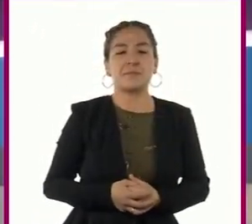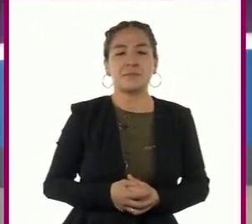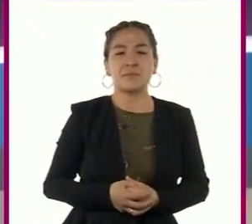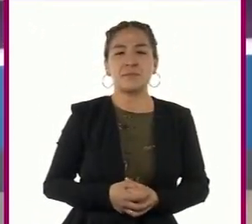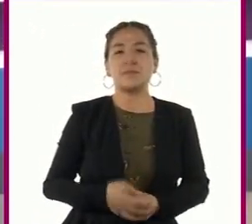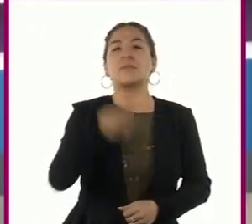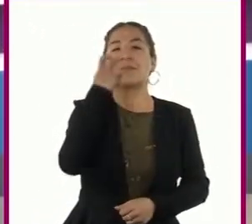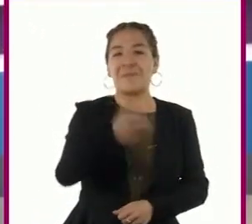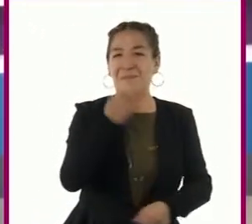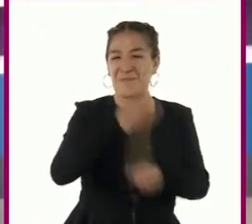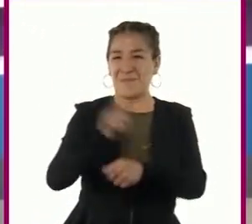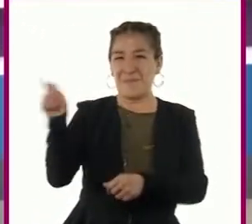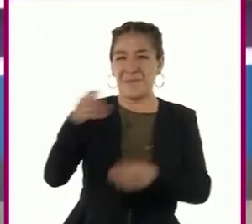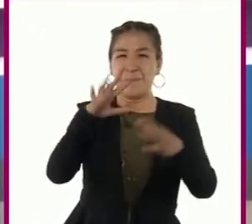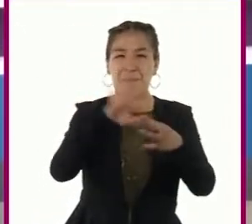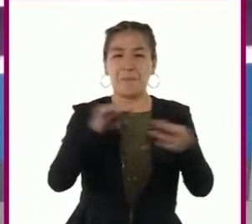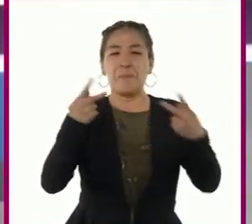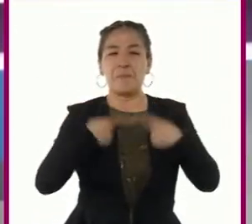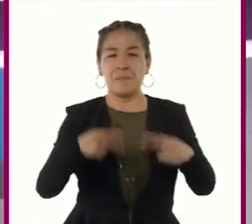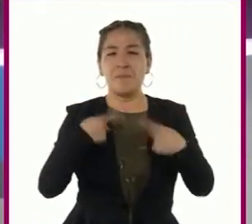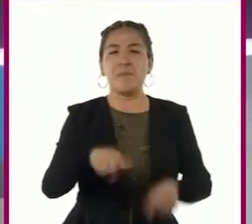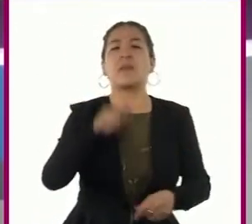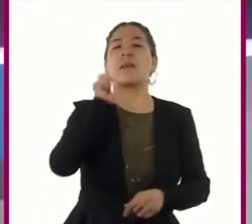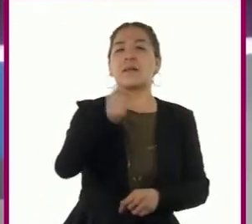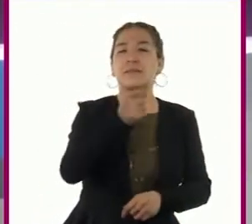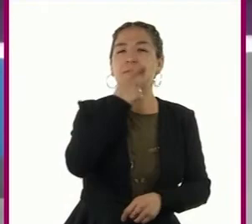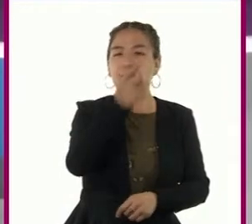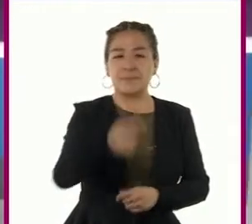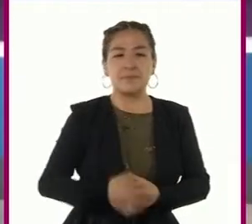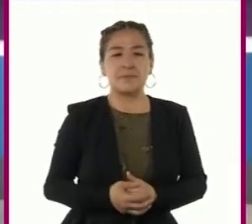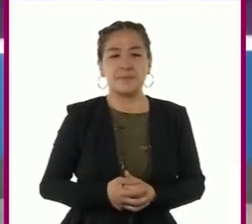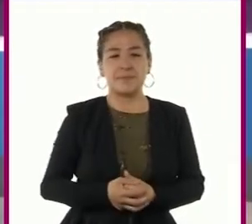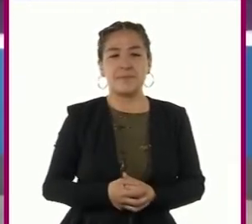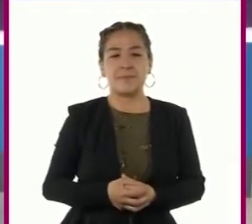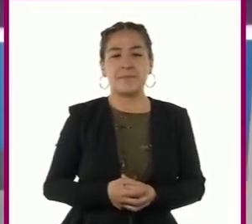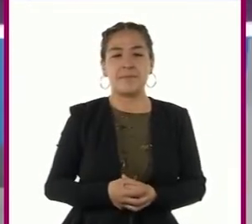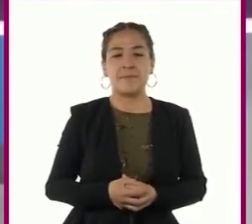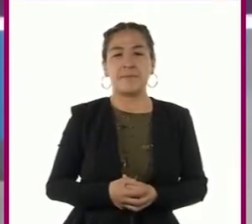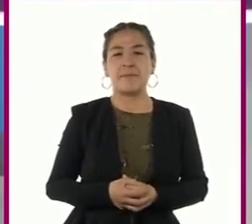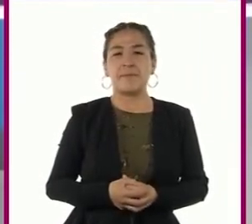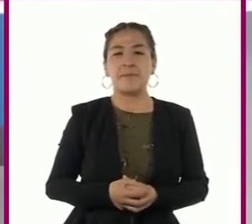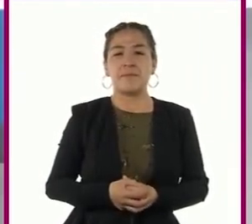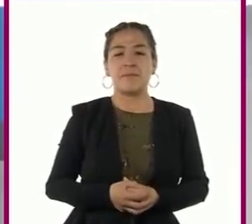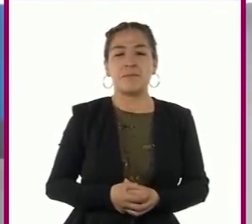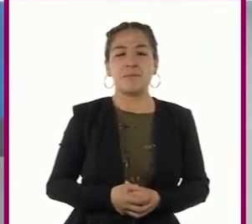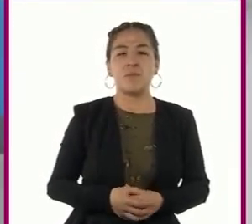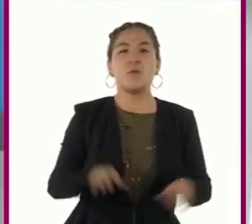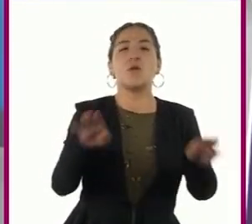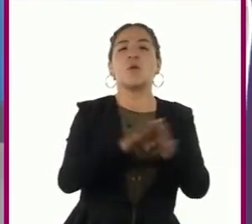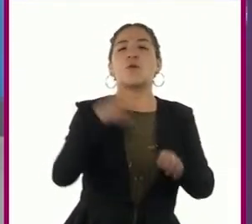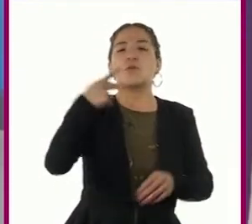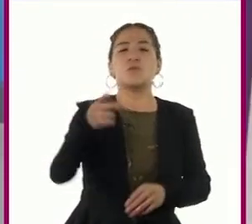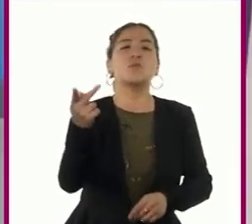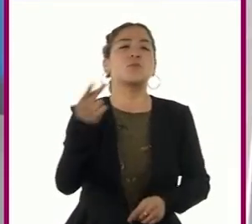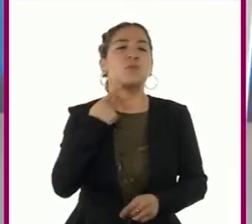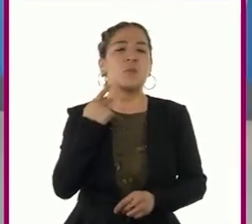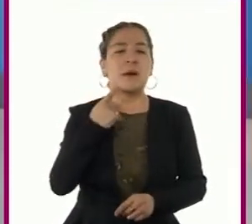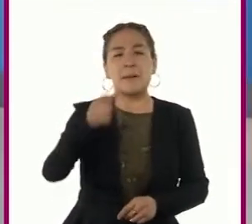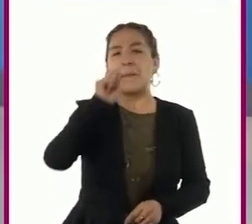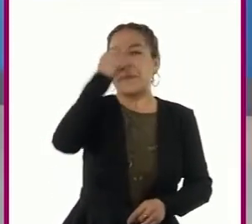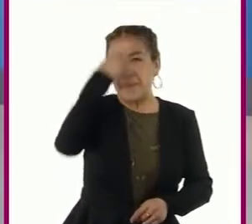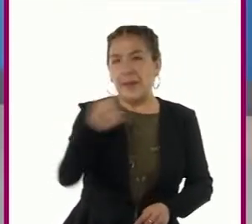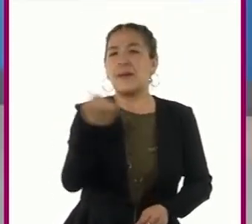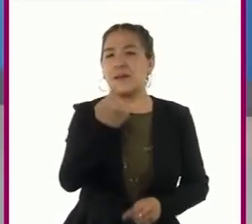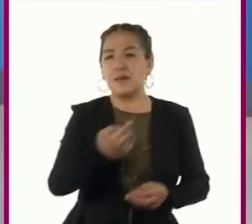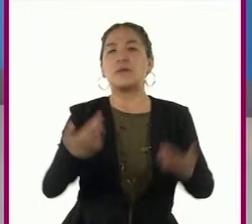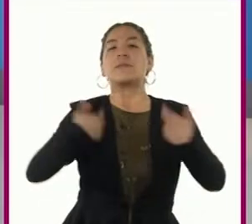lo dicho por el especialista, nos queda claro que el fin de cualquier partido político es